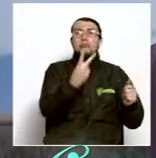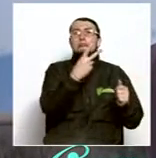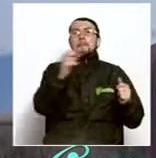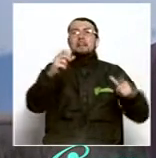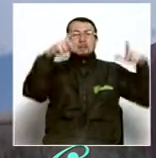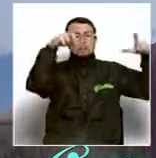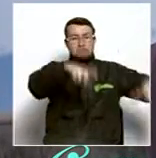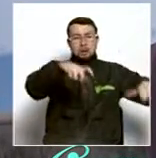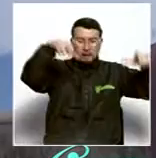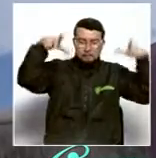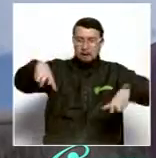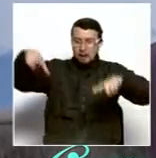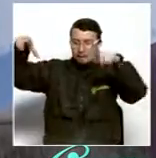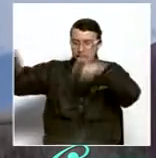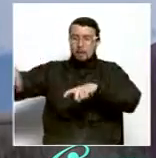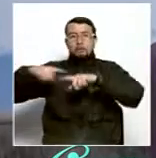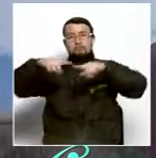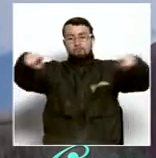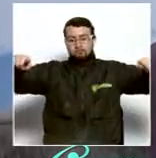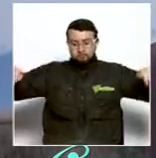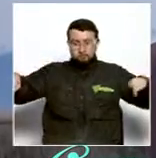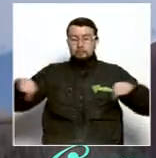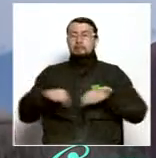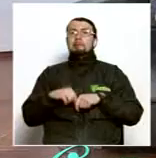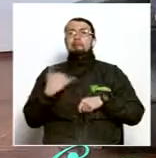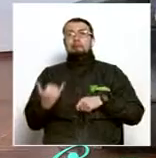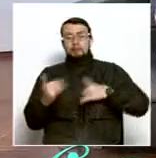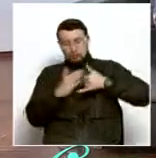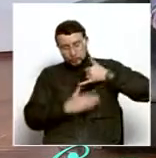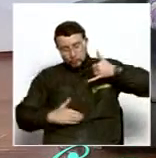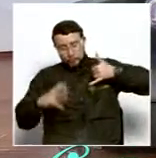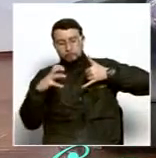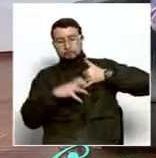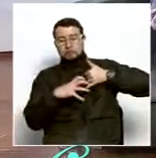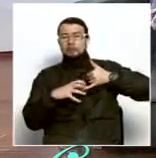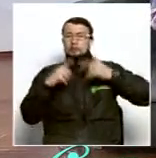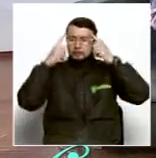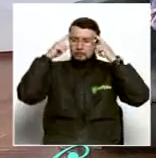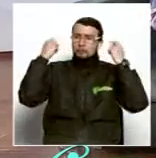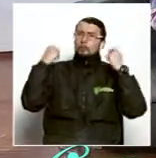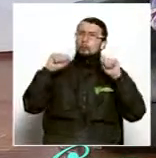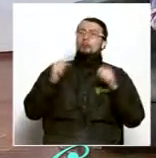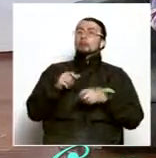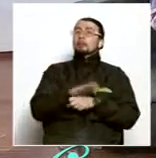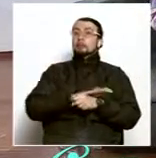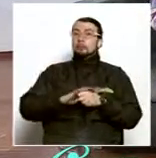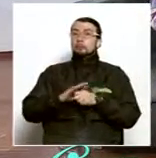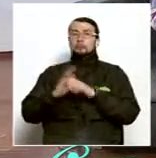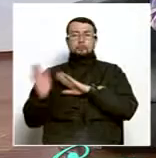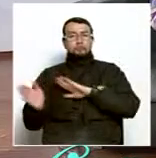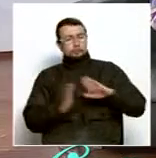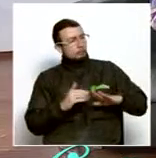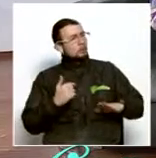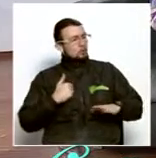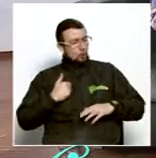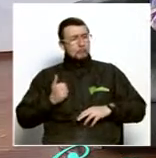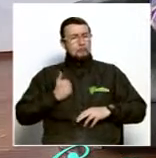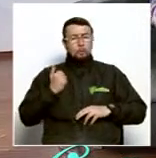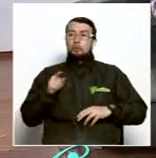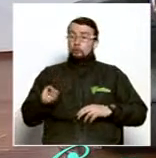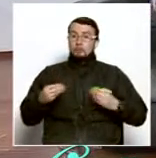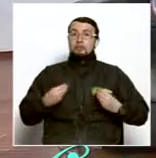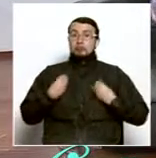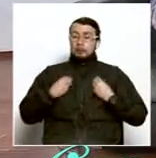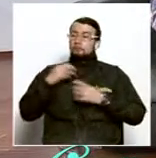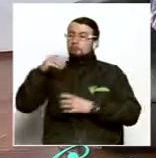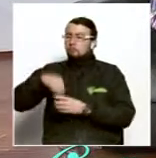a causa de esta situación. Bueno, yo que he tenido la oportunidad de estar viviendo en ese sector y de